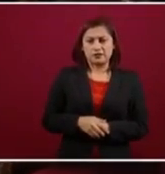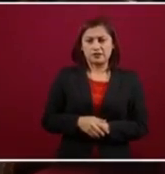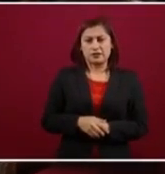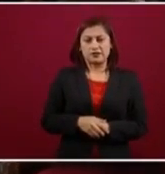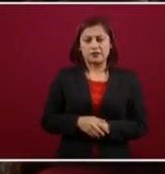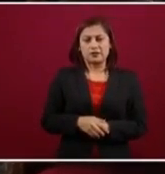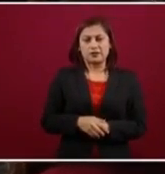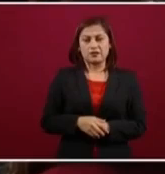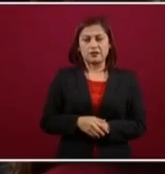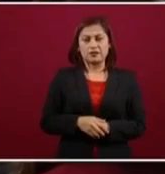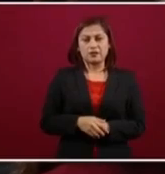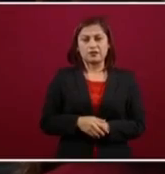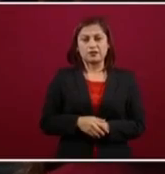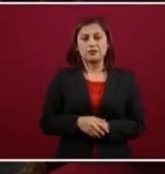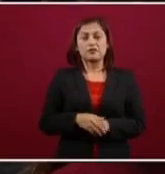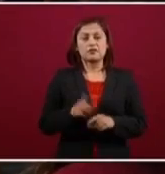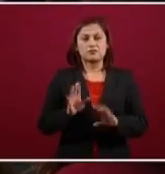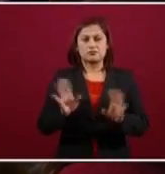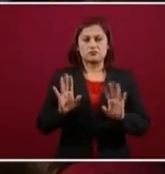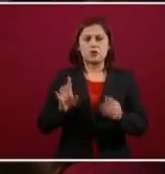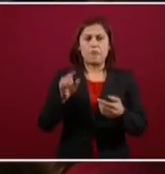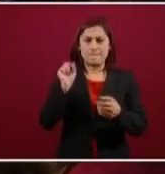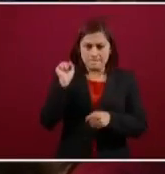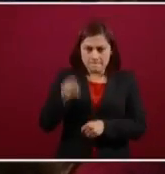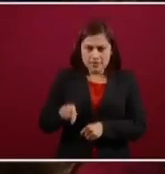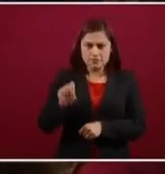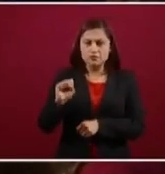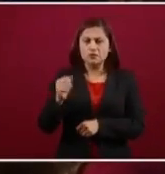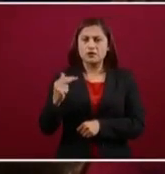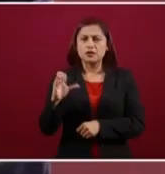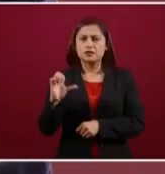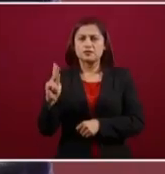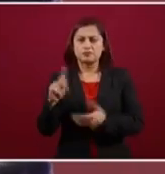No, de la Secretaría de Hacienda.